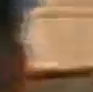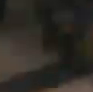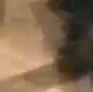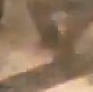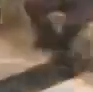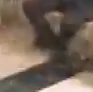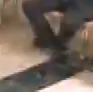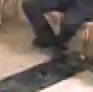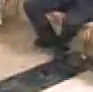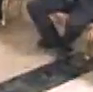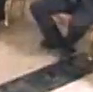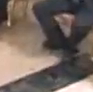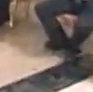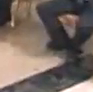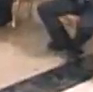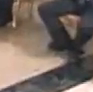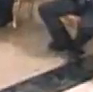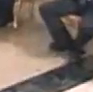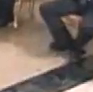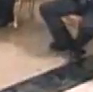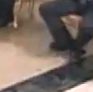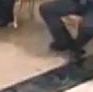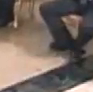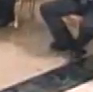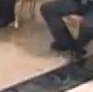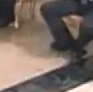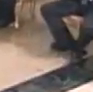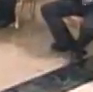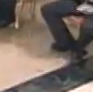a nuestros semilleros y semilleras de la patria,